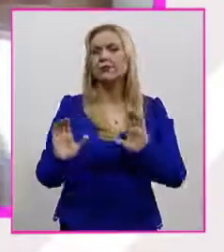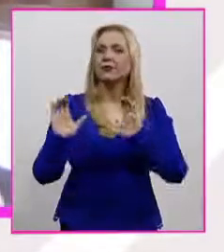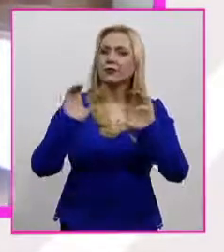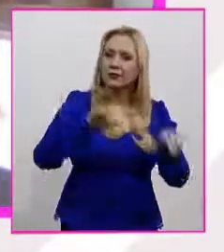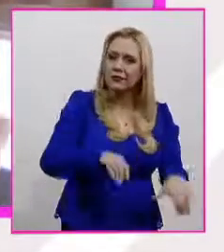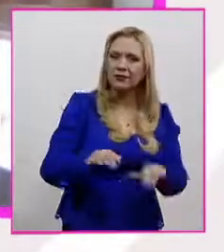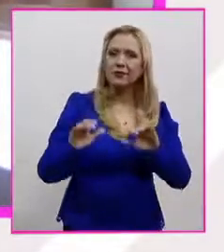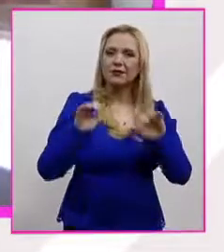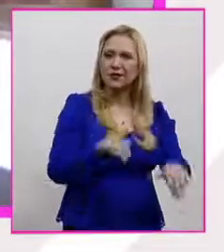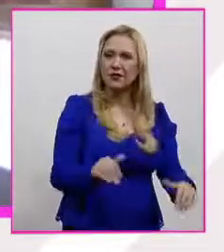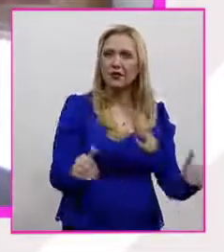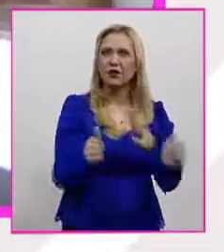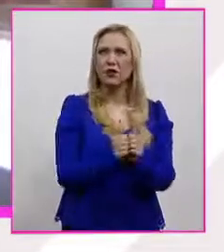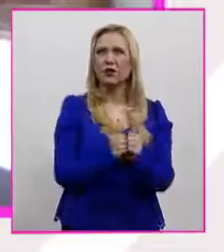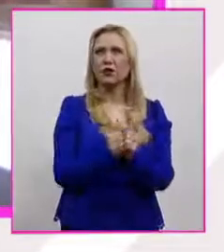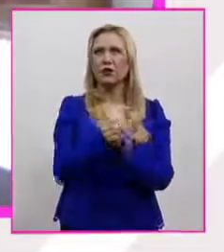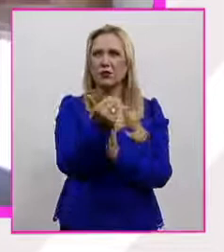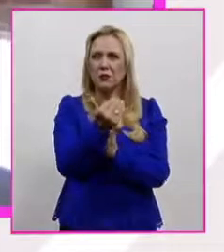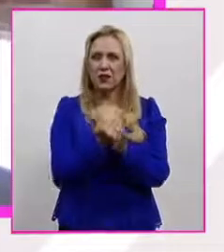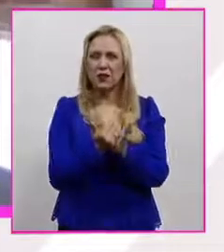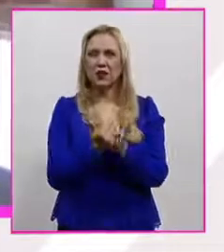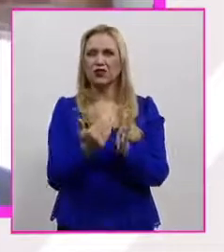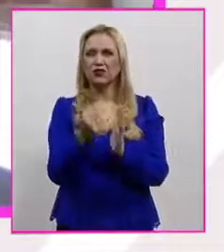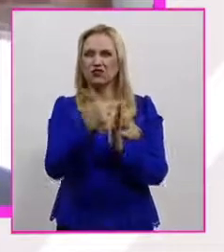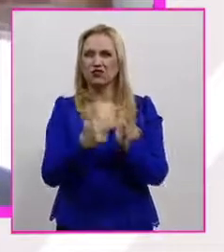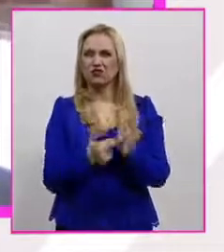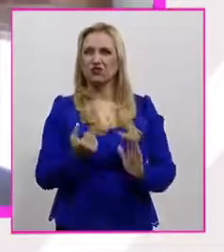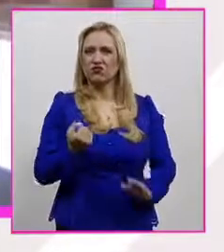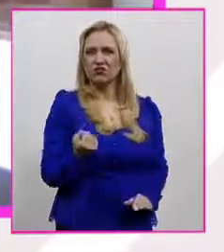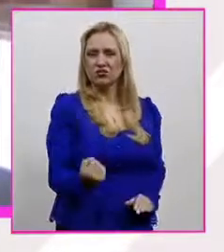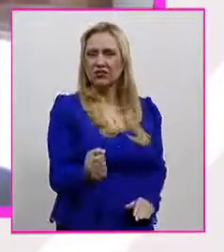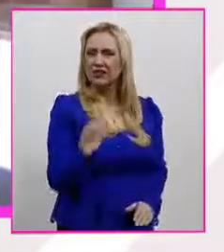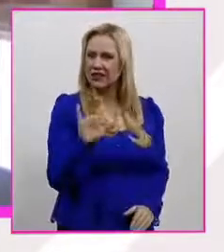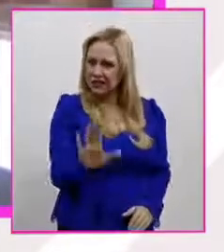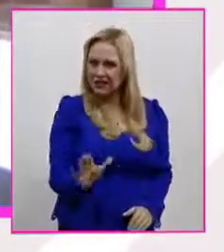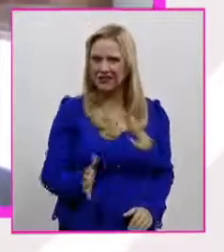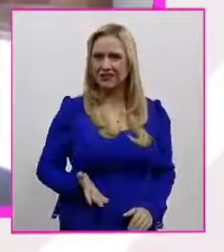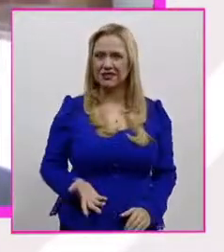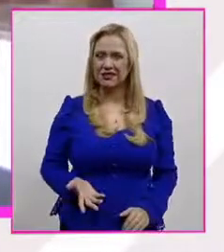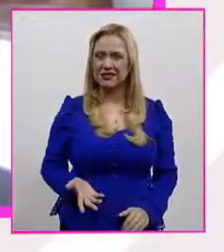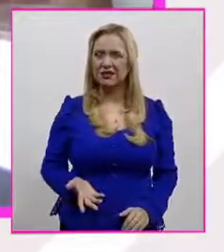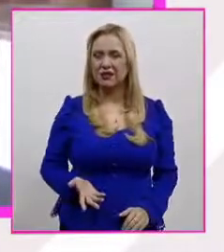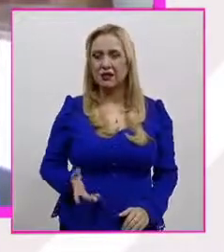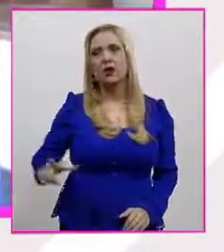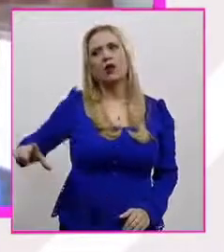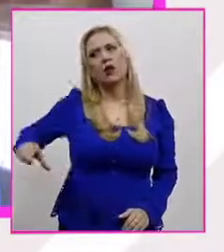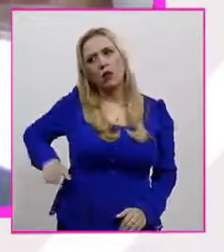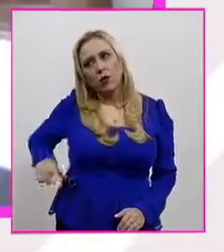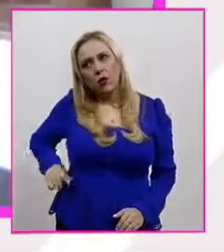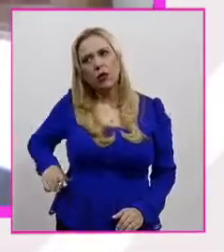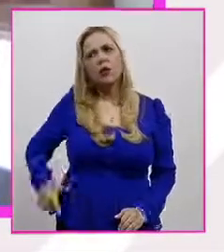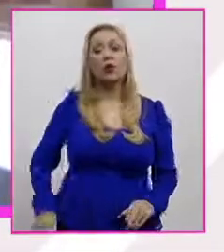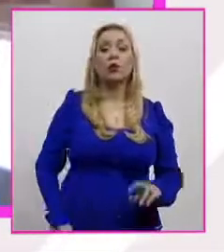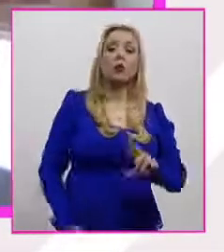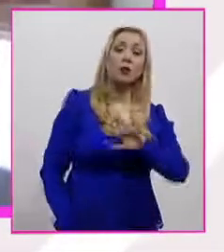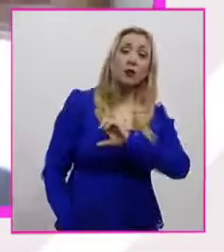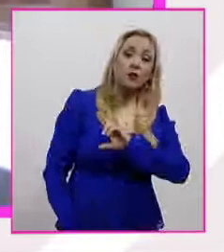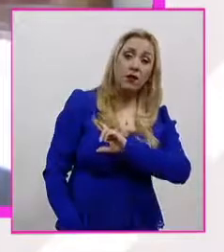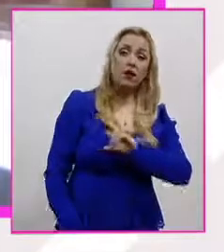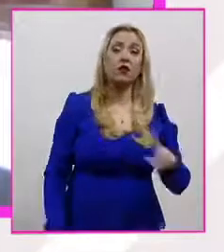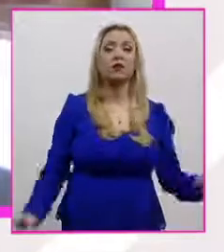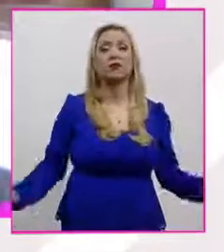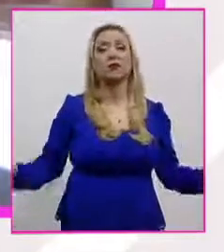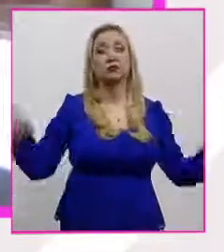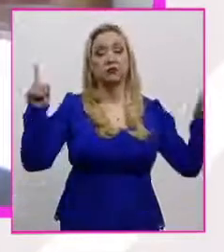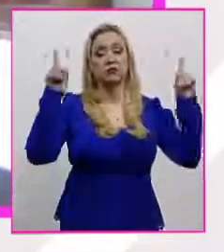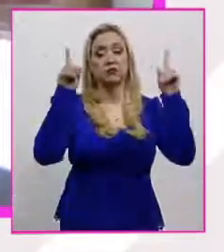menos sesgada en eso. Entonces, sí, el papel del sector público es, y del Estado es ser la punta de lanza para